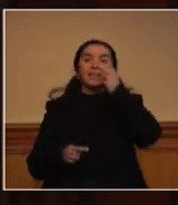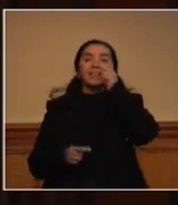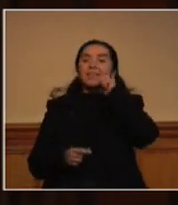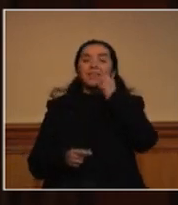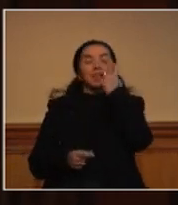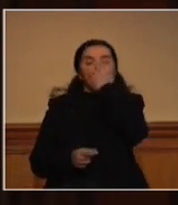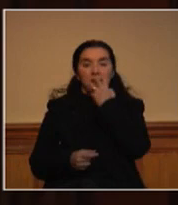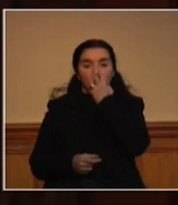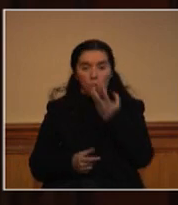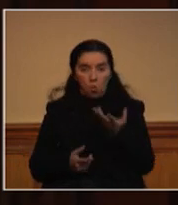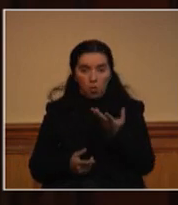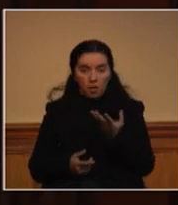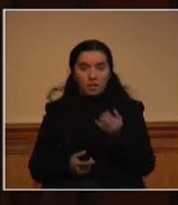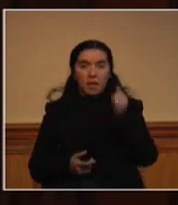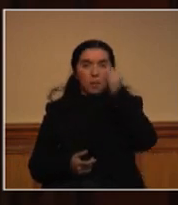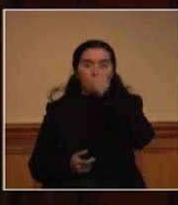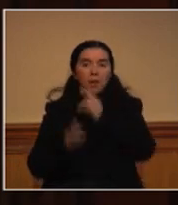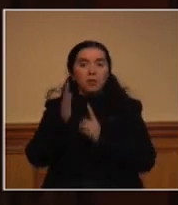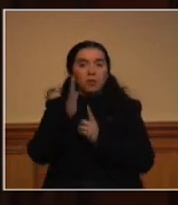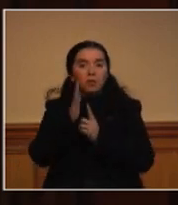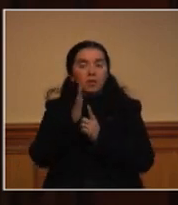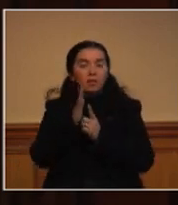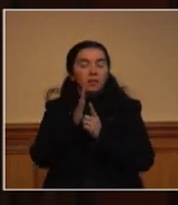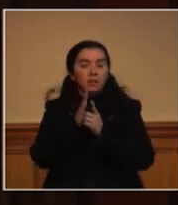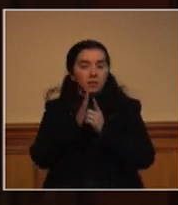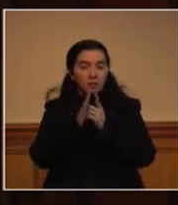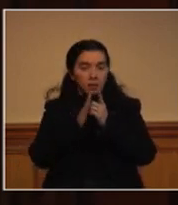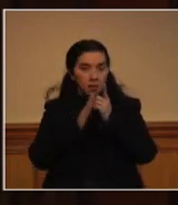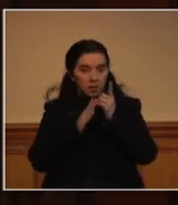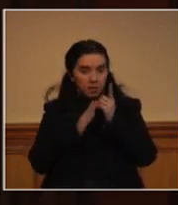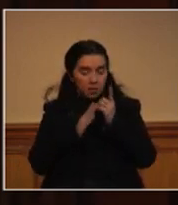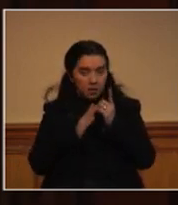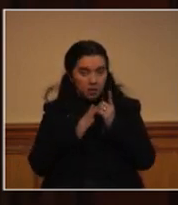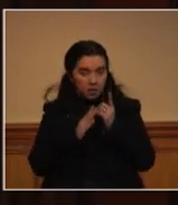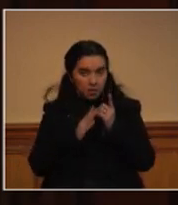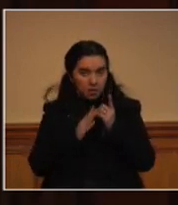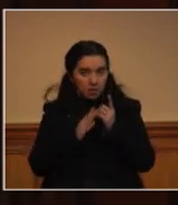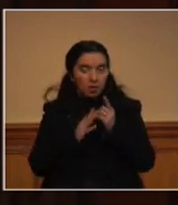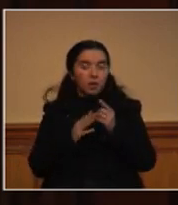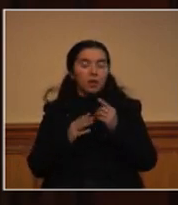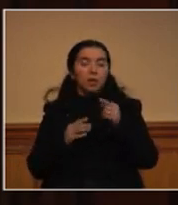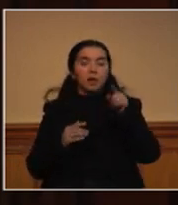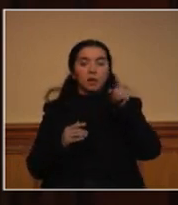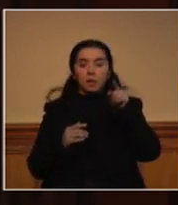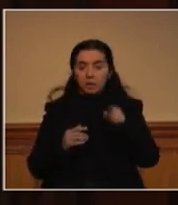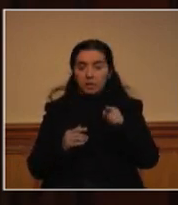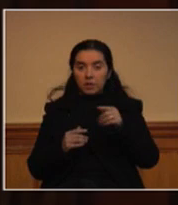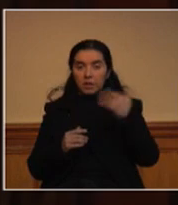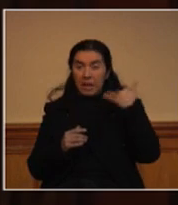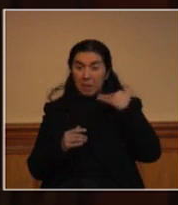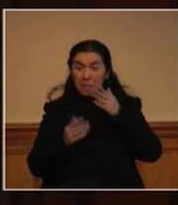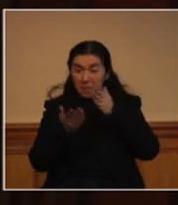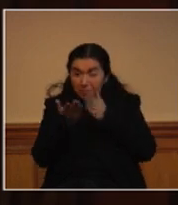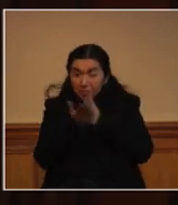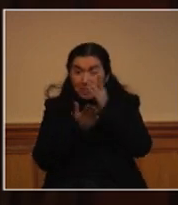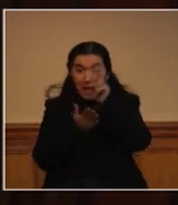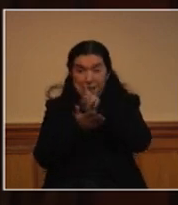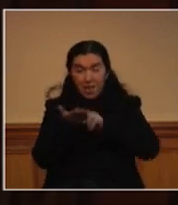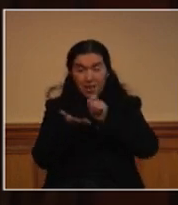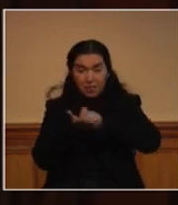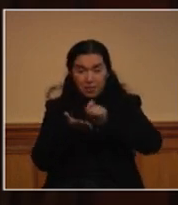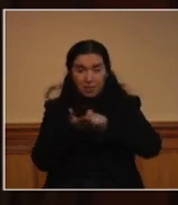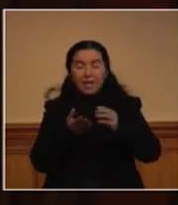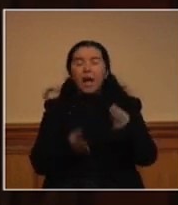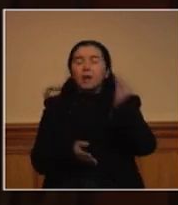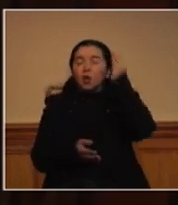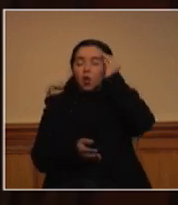Esto es el momento del desarrollo antes de que realmente aparezca el aprendizaje de la lectoescritura, y es la